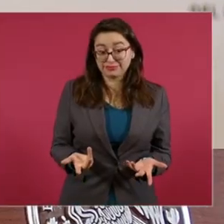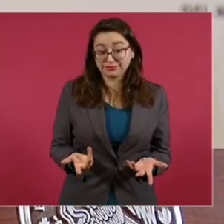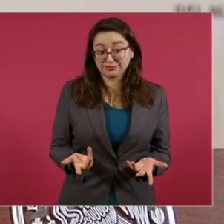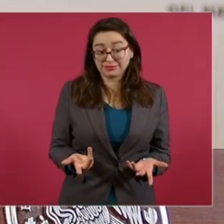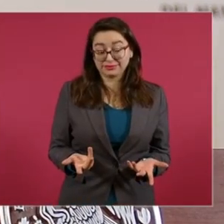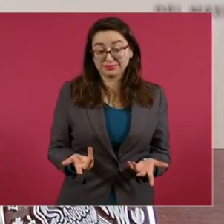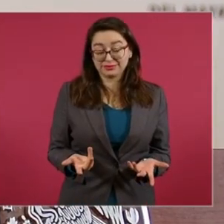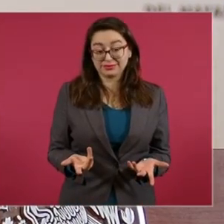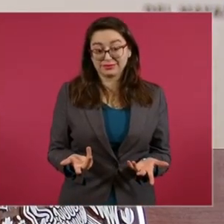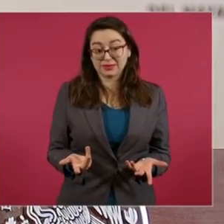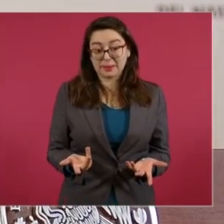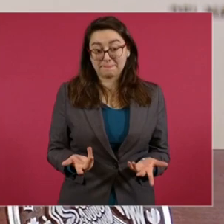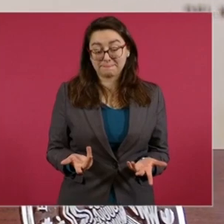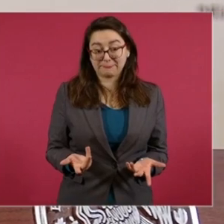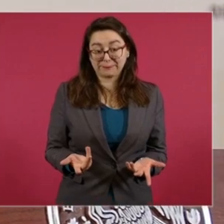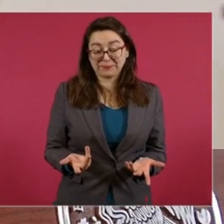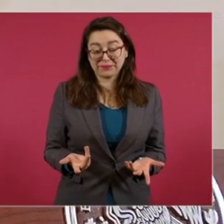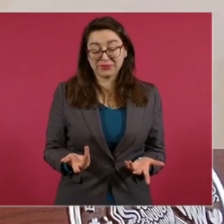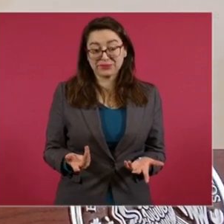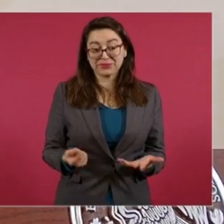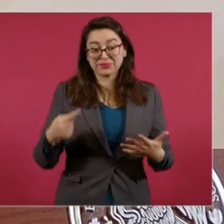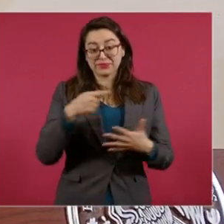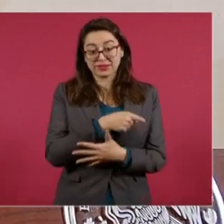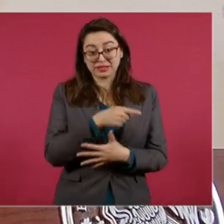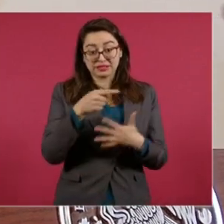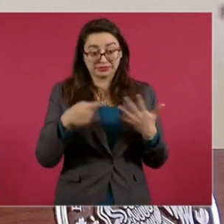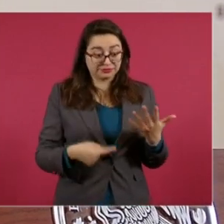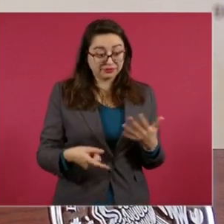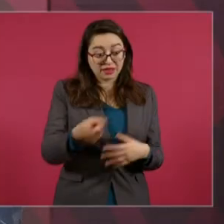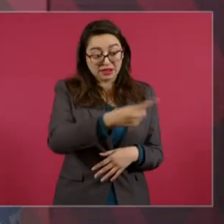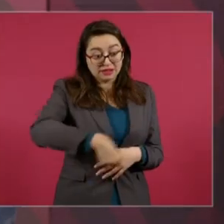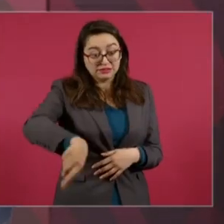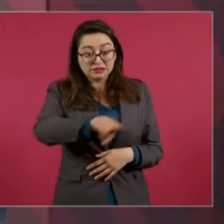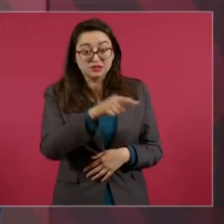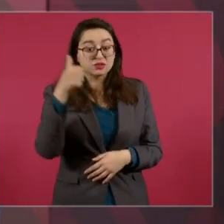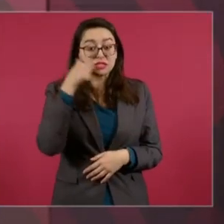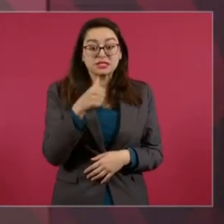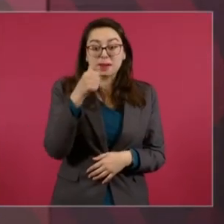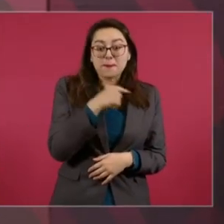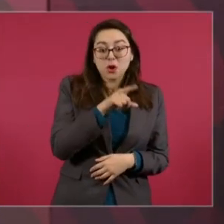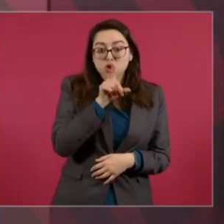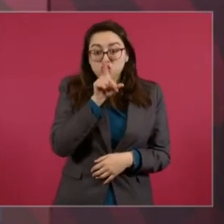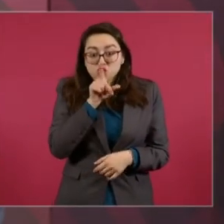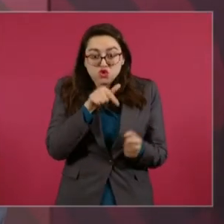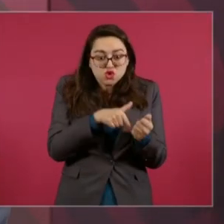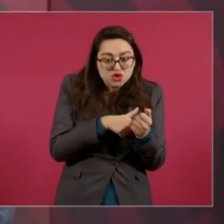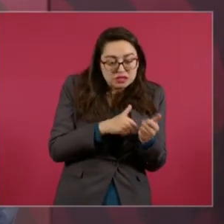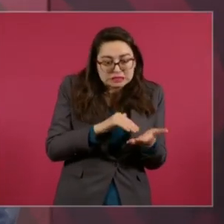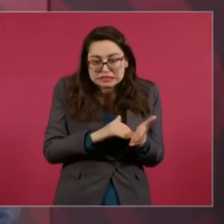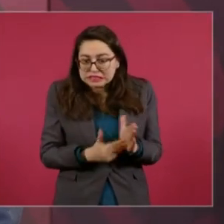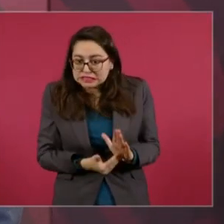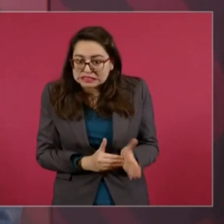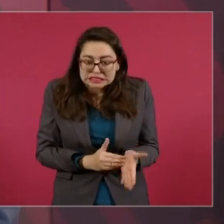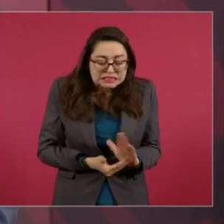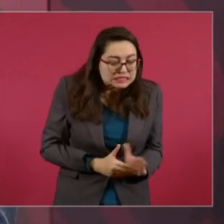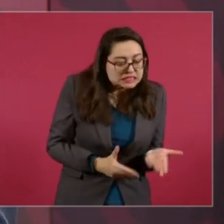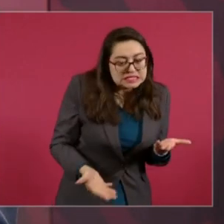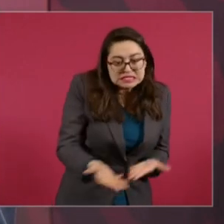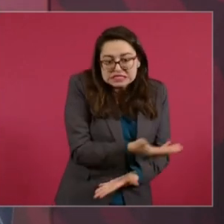todos estos acuerdos en lo oscurito, todos estos enjuagues,